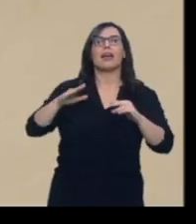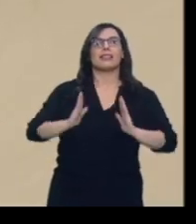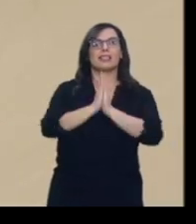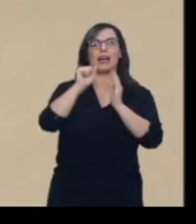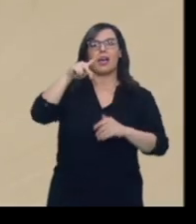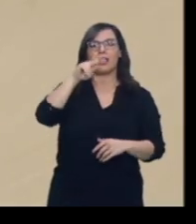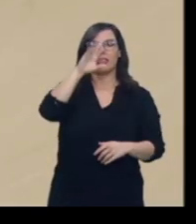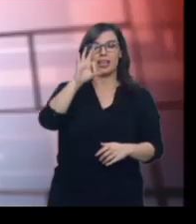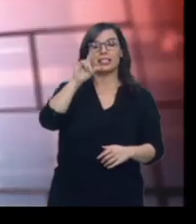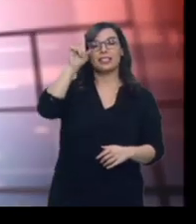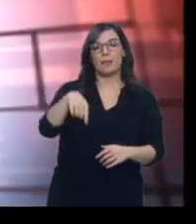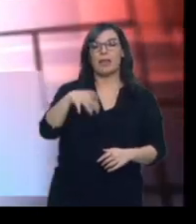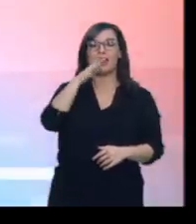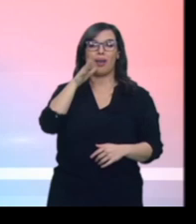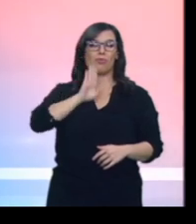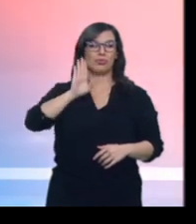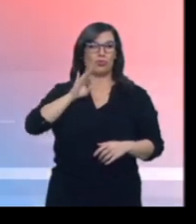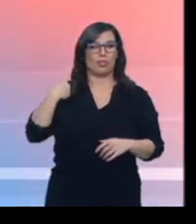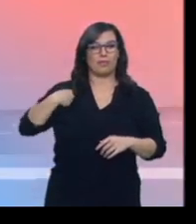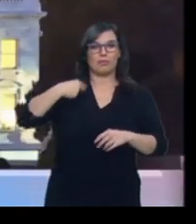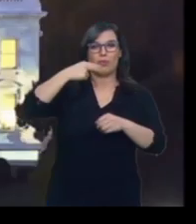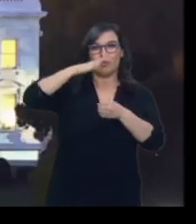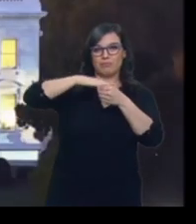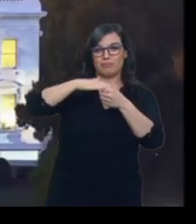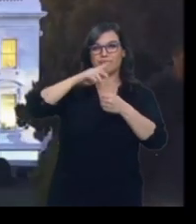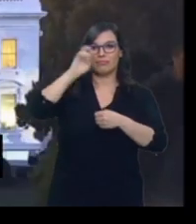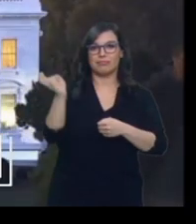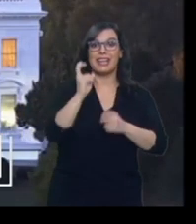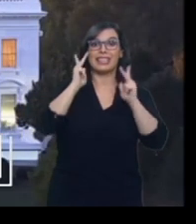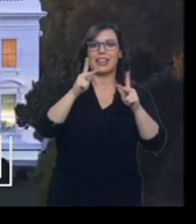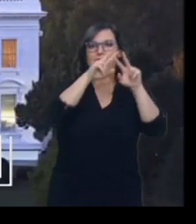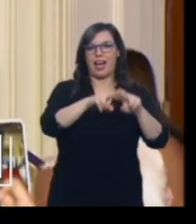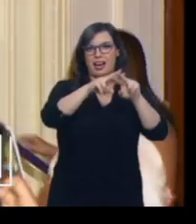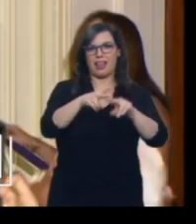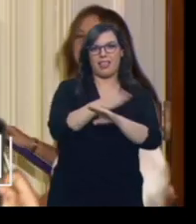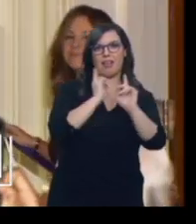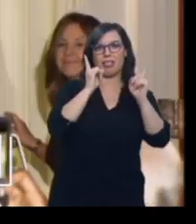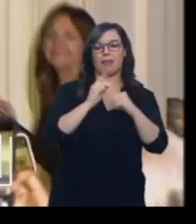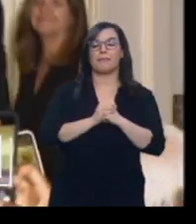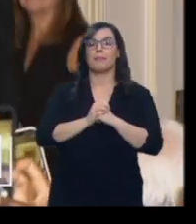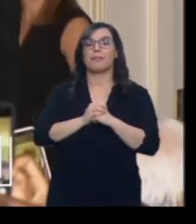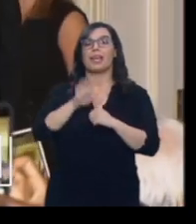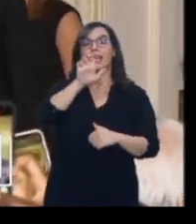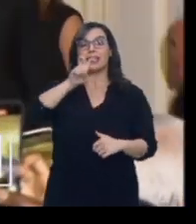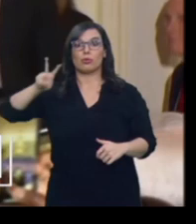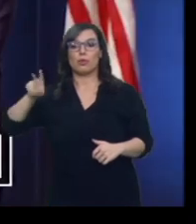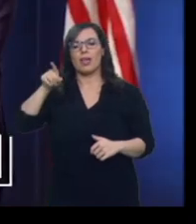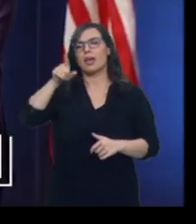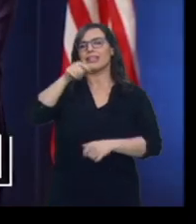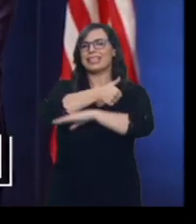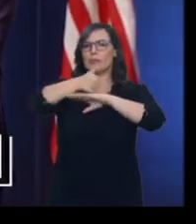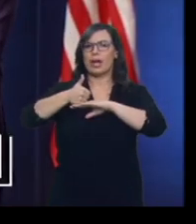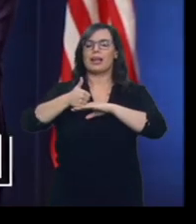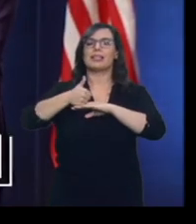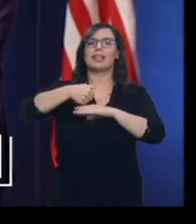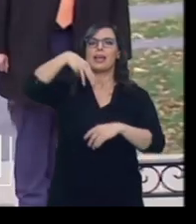aguas residuales de las residencias. Y en Estados Unidos, la última hora está en los tribunales. Los de Michigan y Georgia ya han